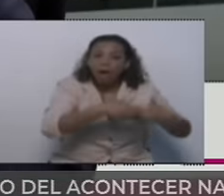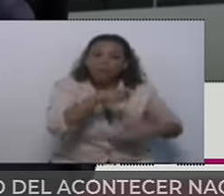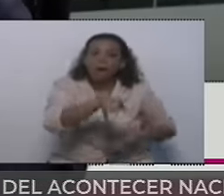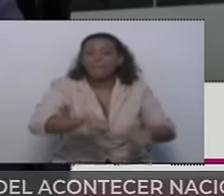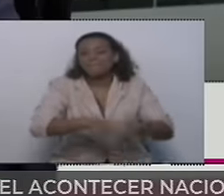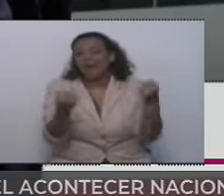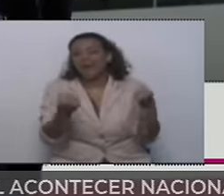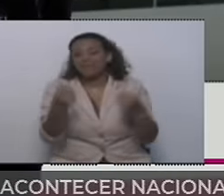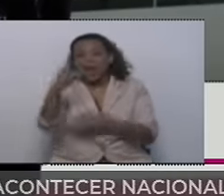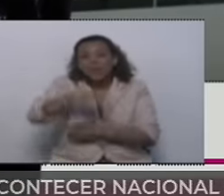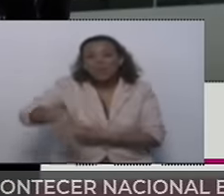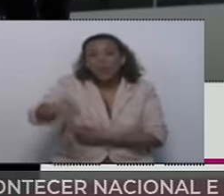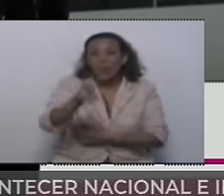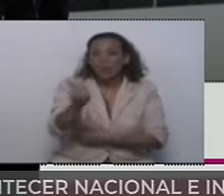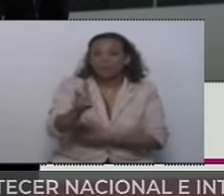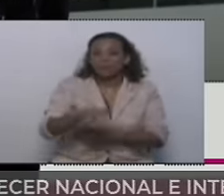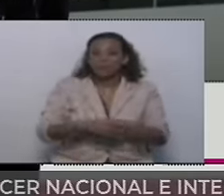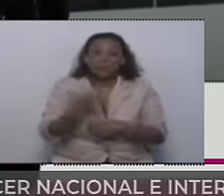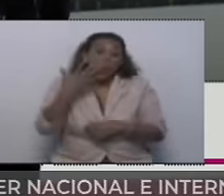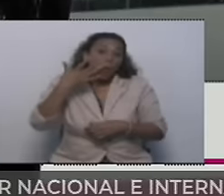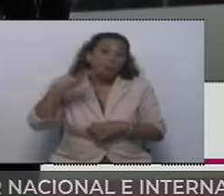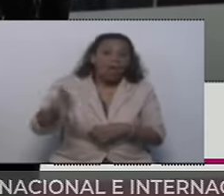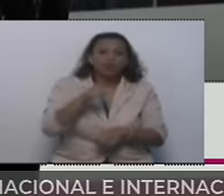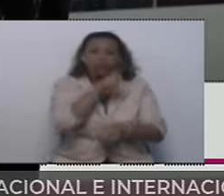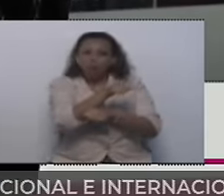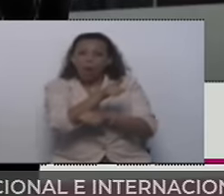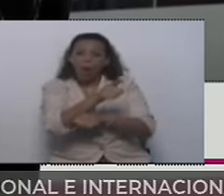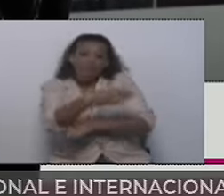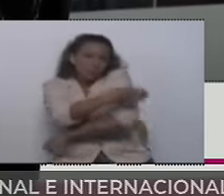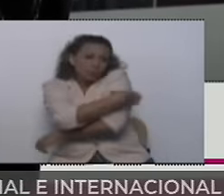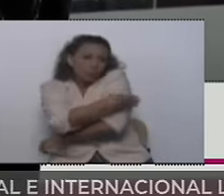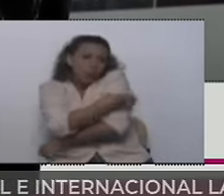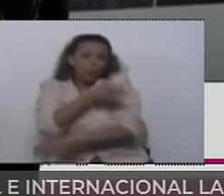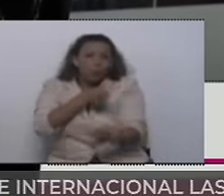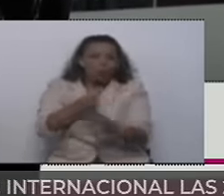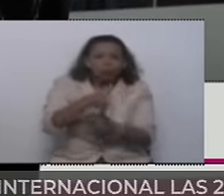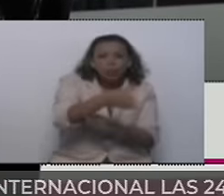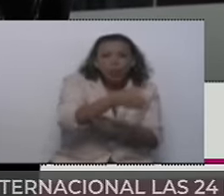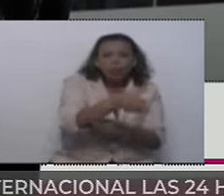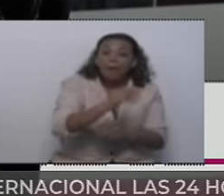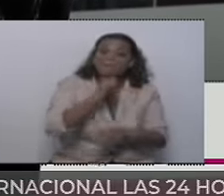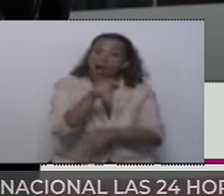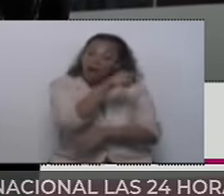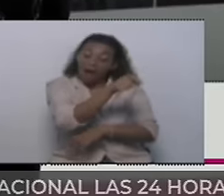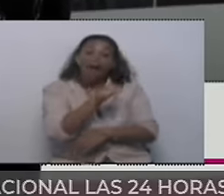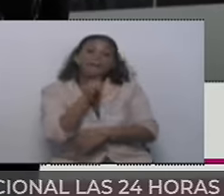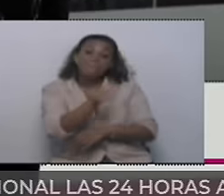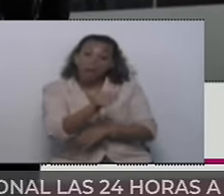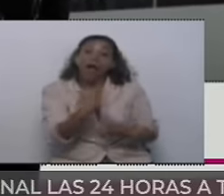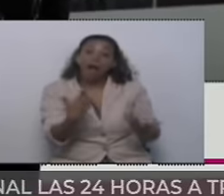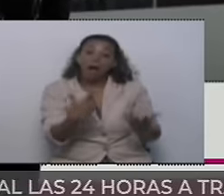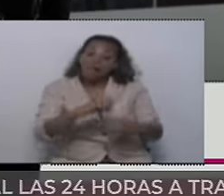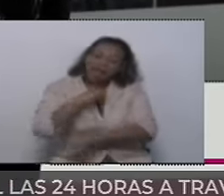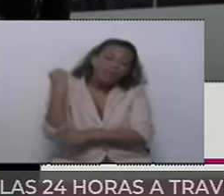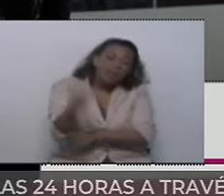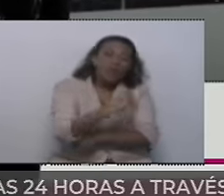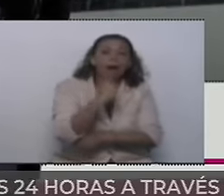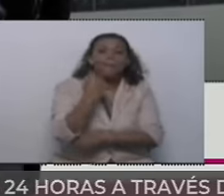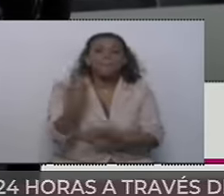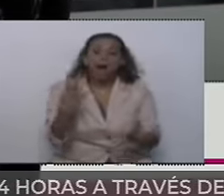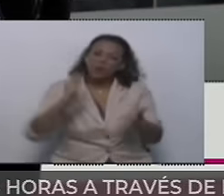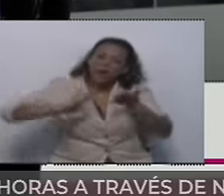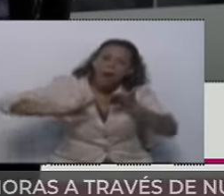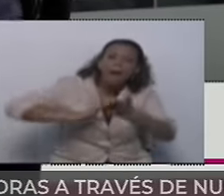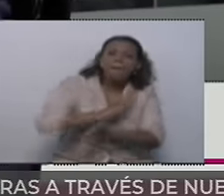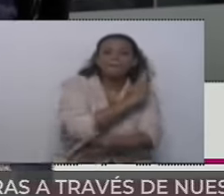país. Uno pudiera decir que cada vez que la derecha se ha ido al golpismo le ha ido muy mal, han sido derrotados,